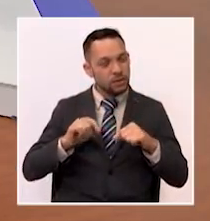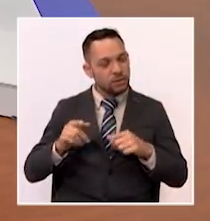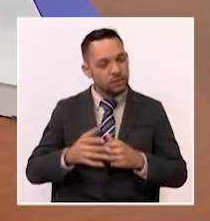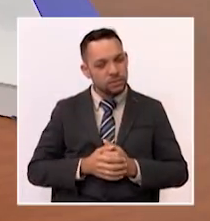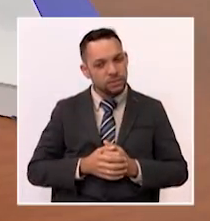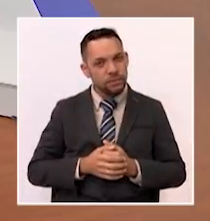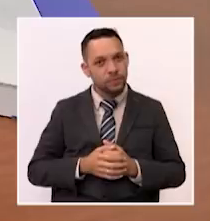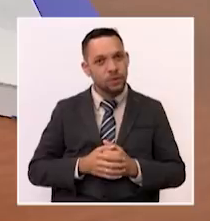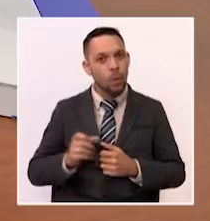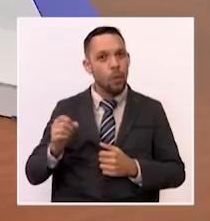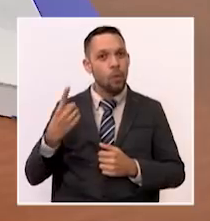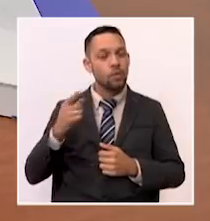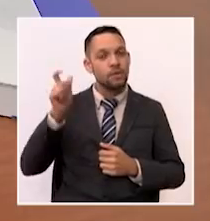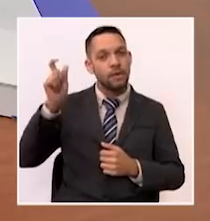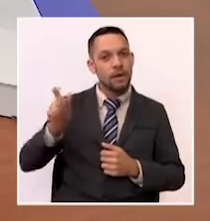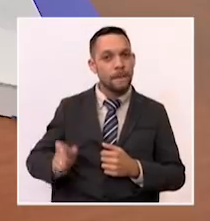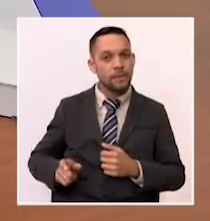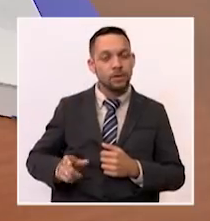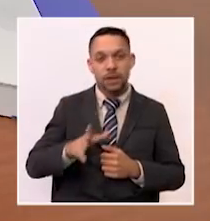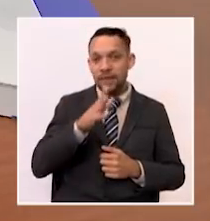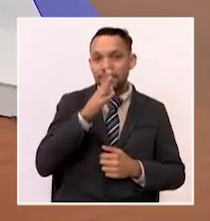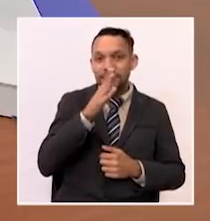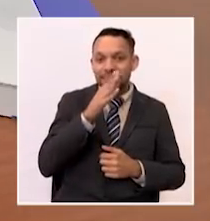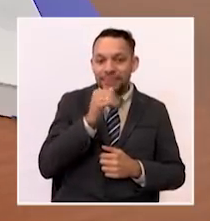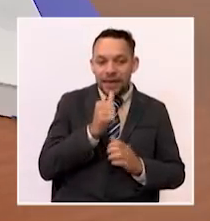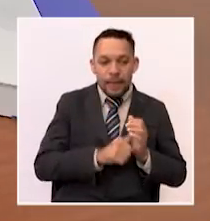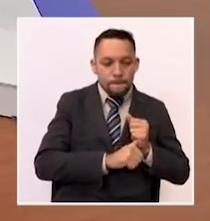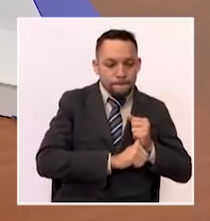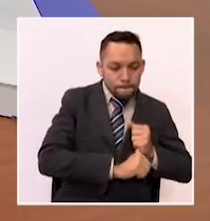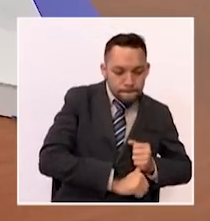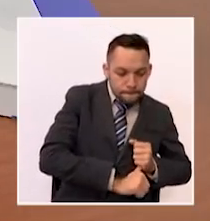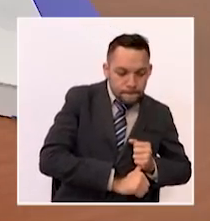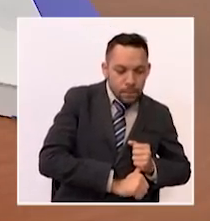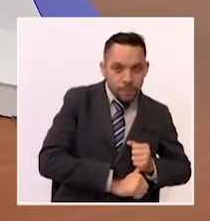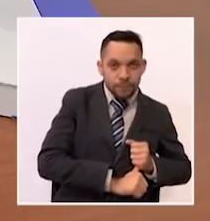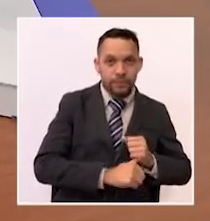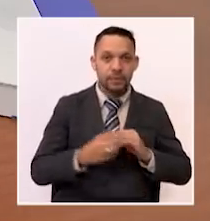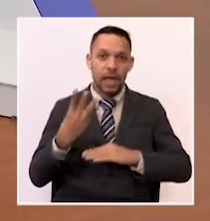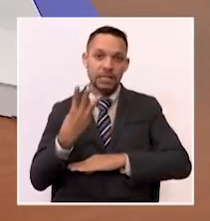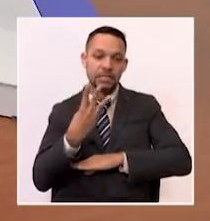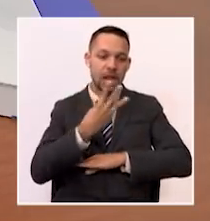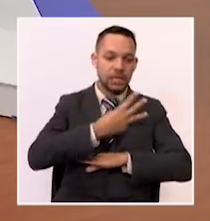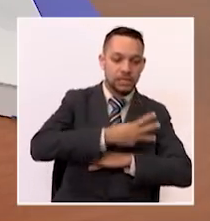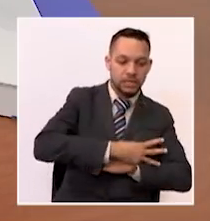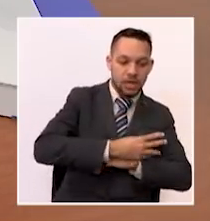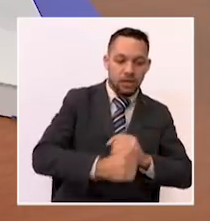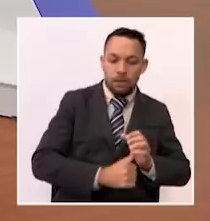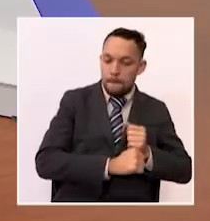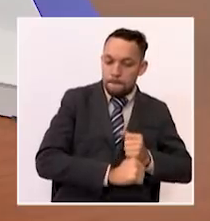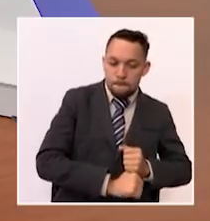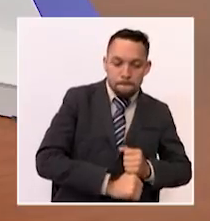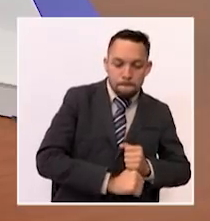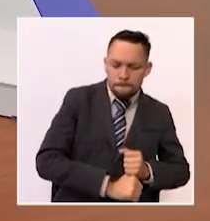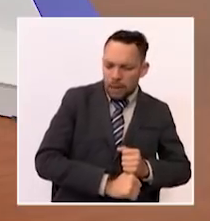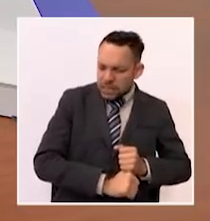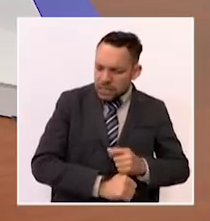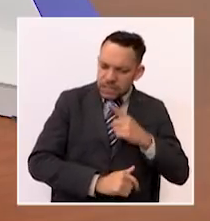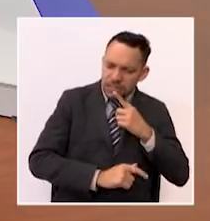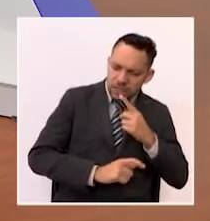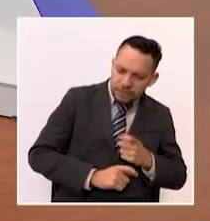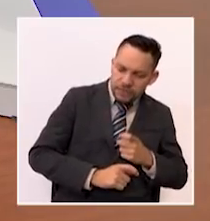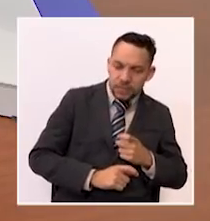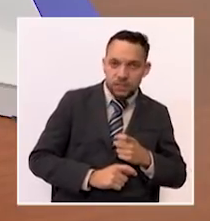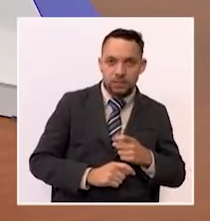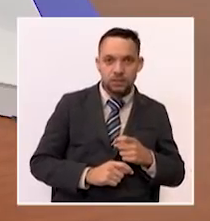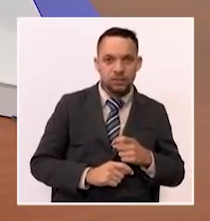Una persona que no da del cuerpo fácil, que se demora 3, 4, 5 días para dar del cuerpo, eso es anormal,